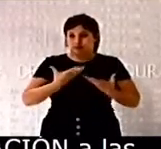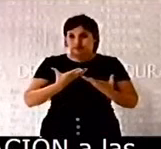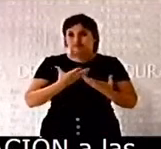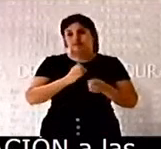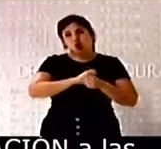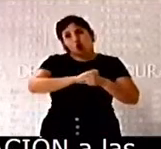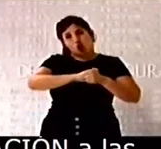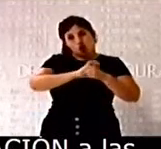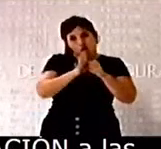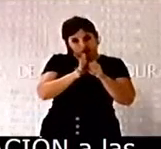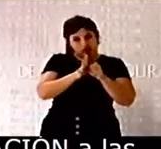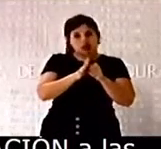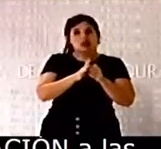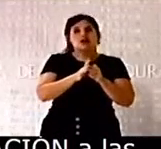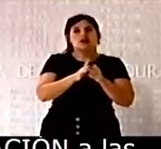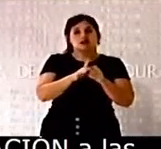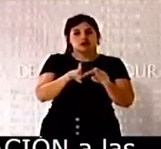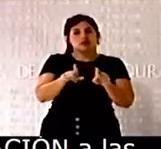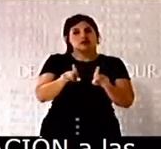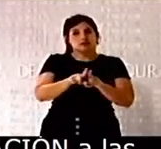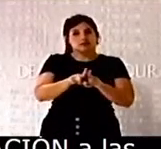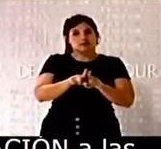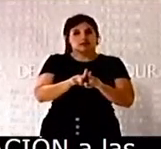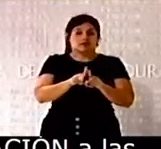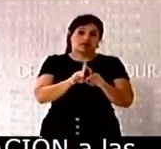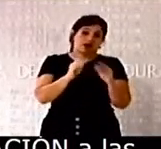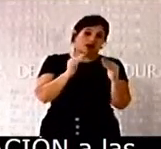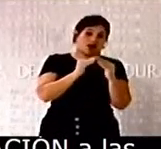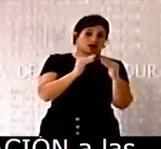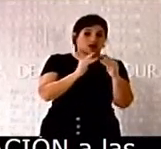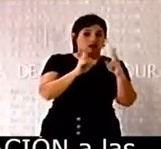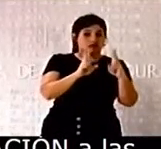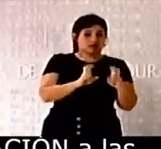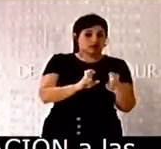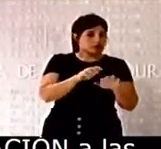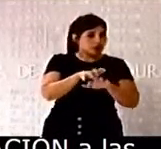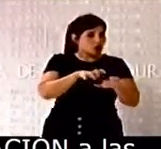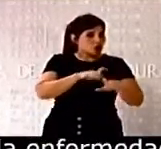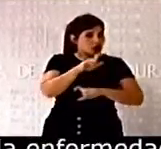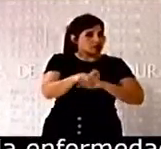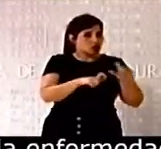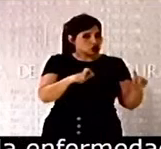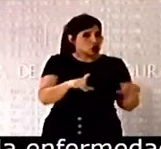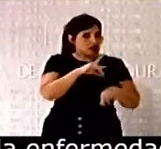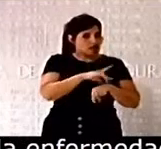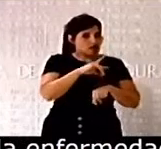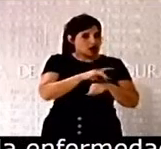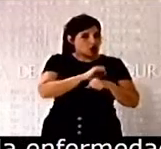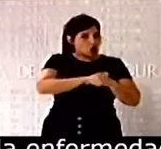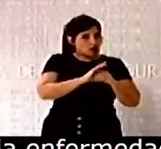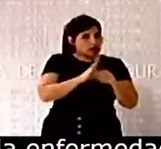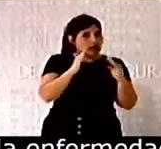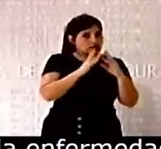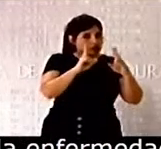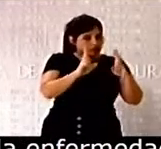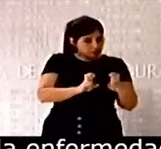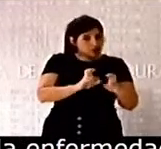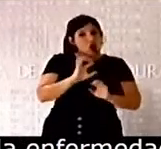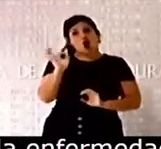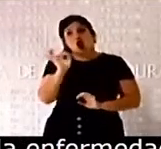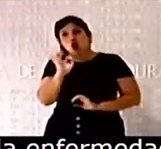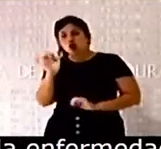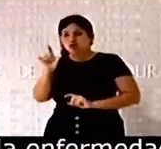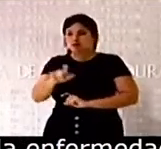de la COVID-19, bien estén en el domicilio, que es la mayoría de los pacientes que en este momento tenemos, o bien